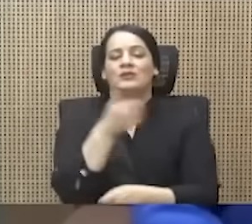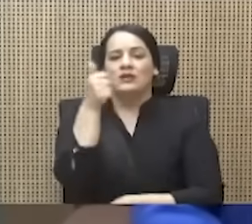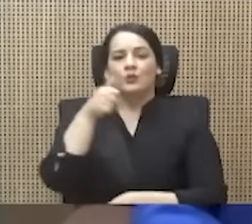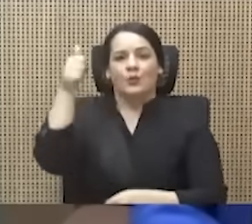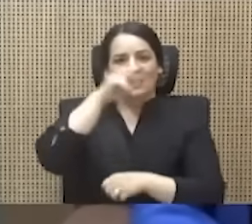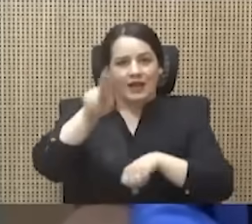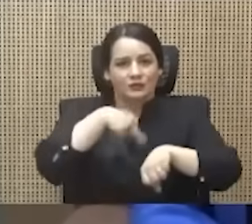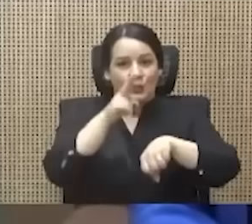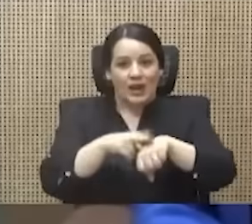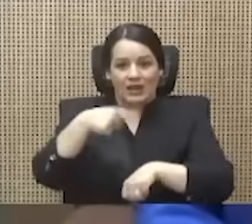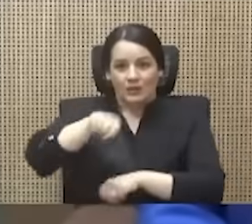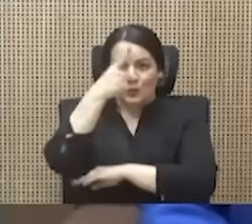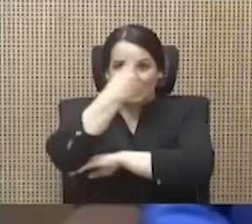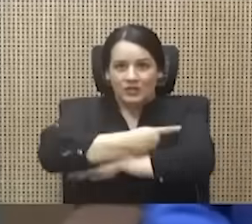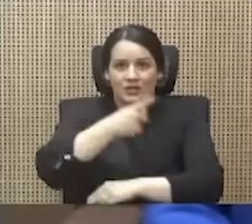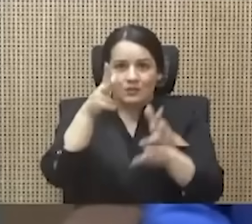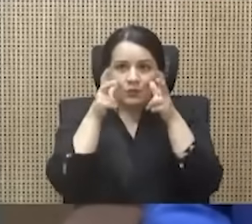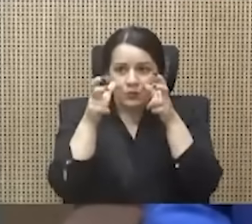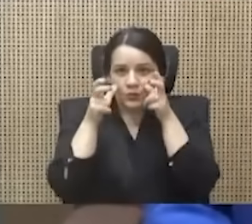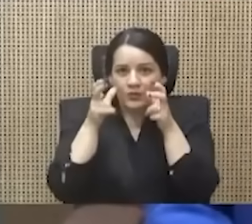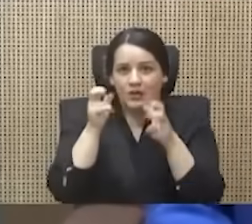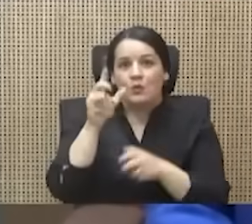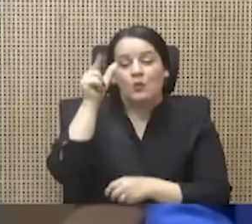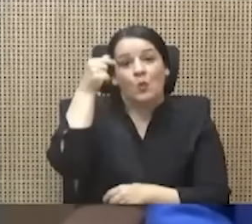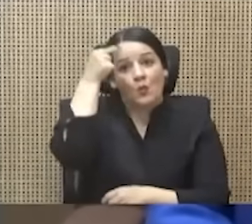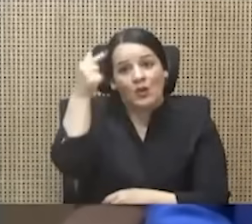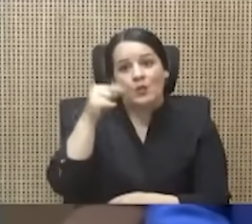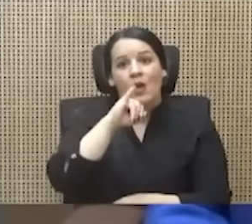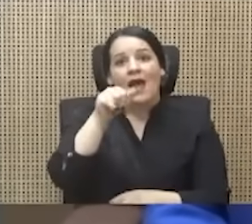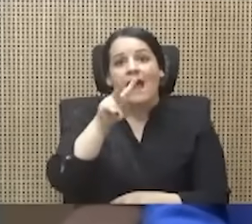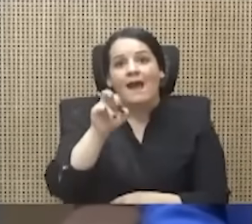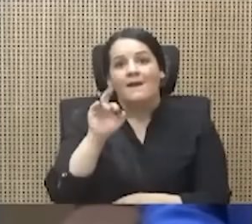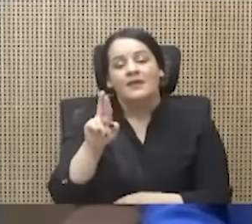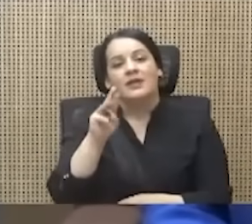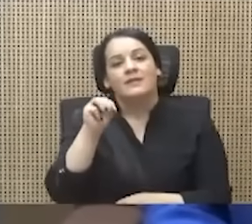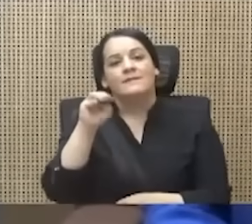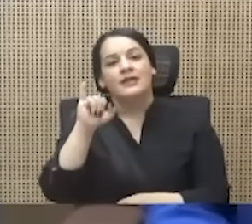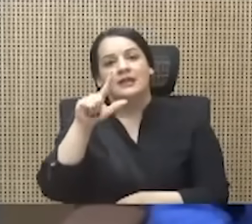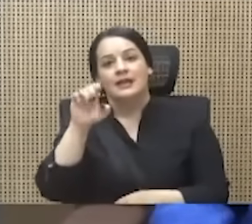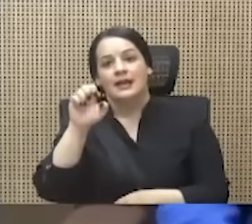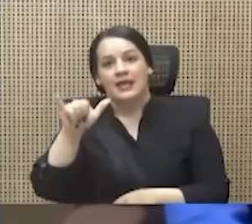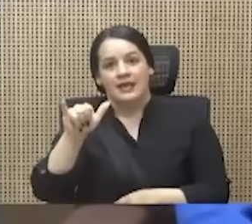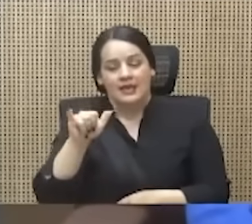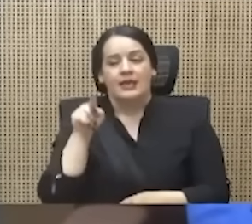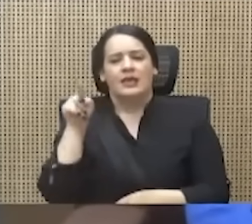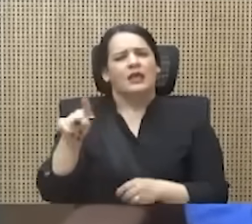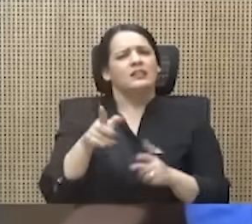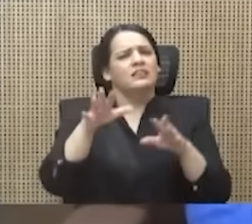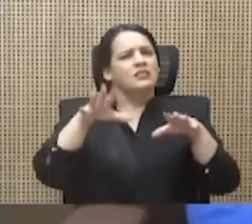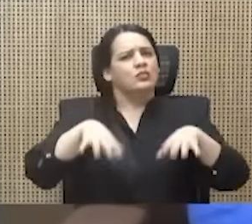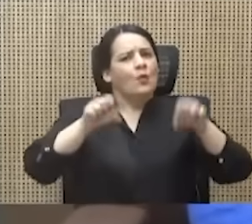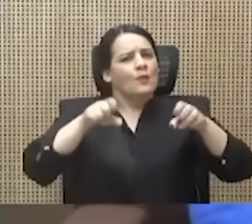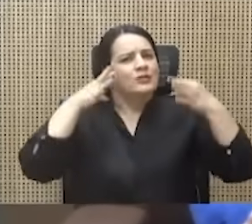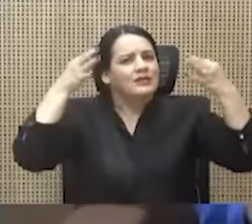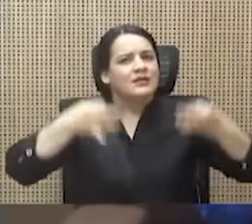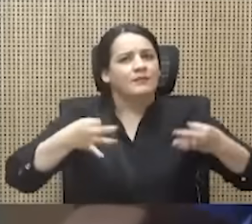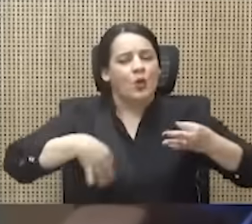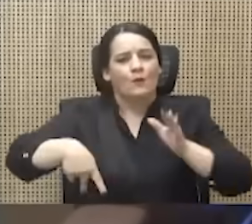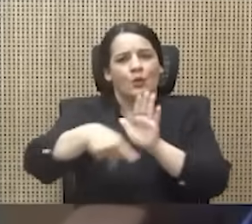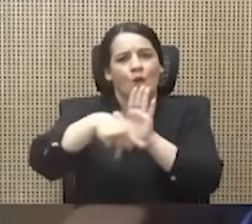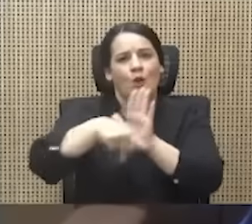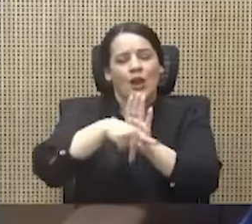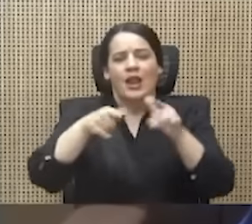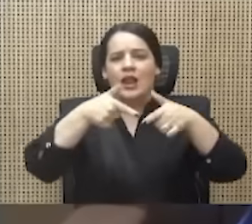nacional. En estos días hemos escuchado que el gobierno de Javier Milei tomó la determinación de prohibir el llamado